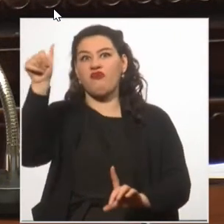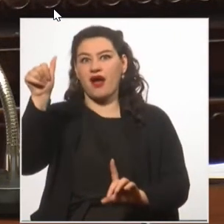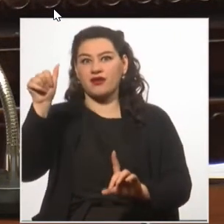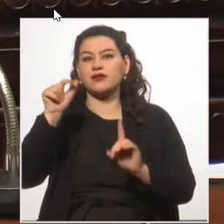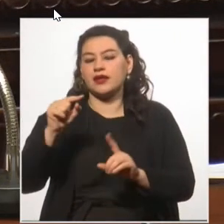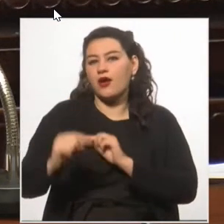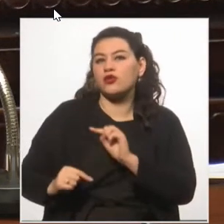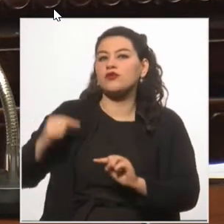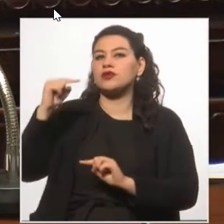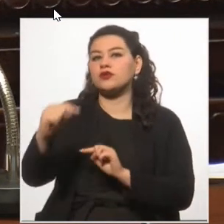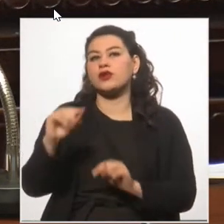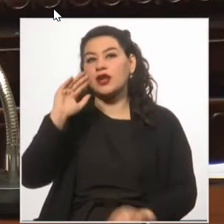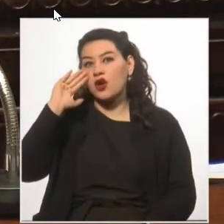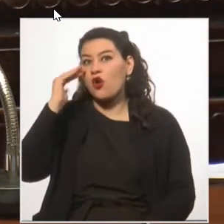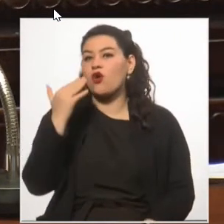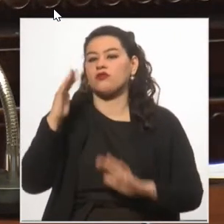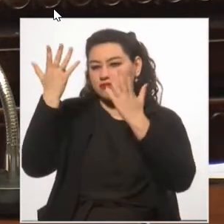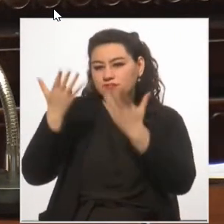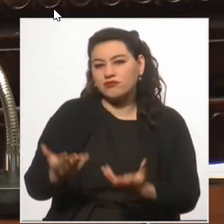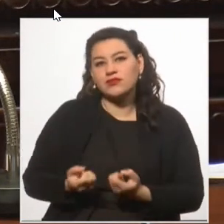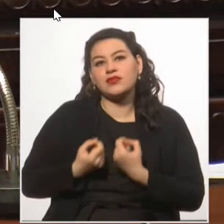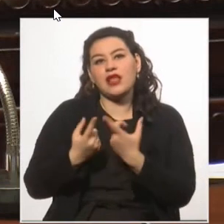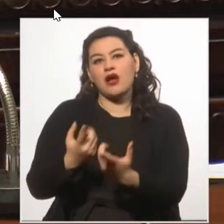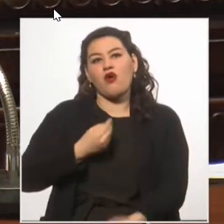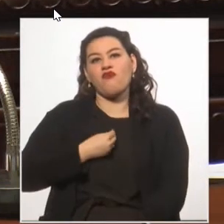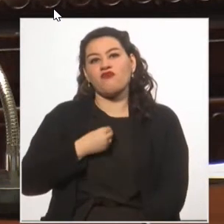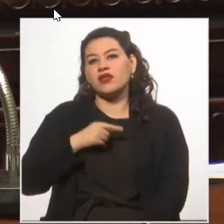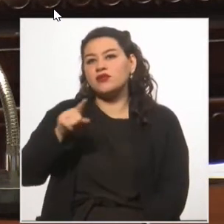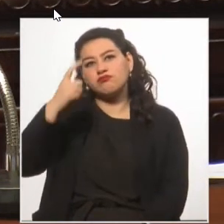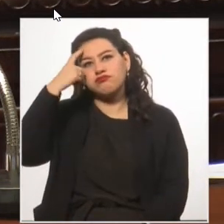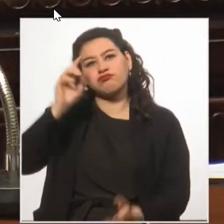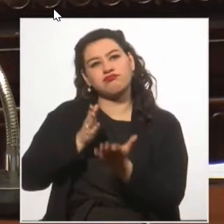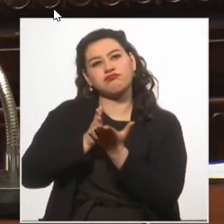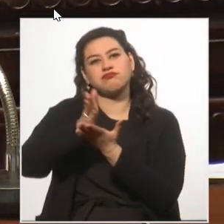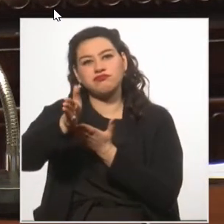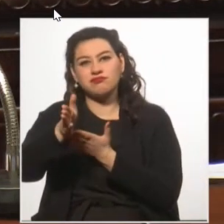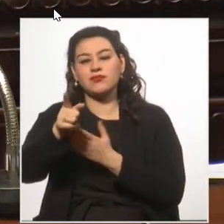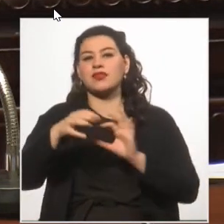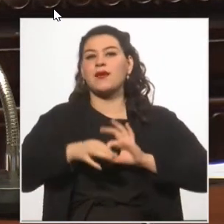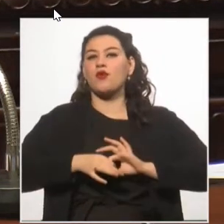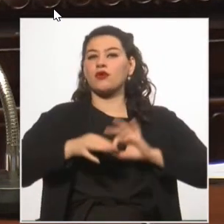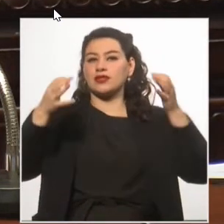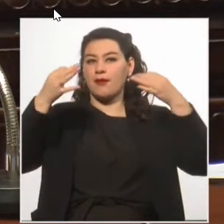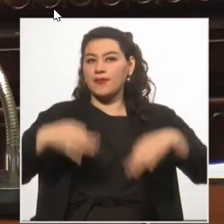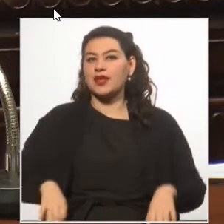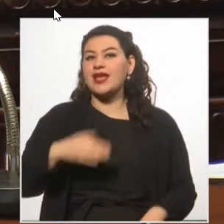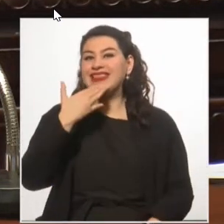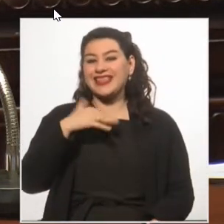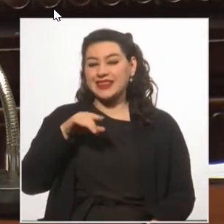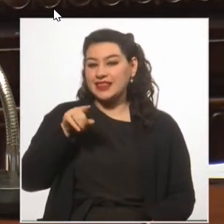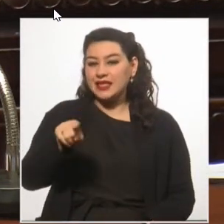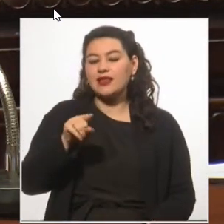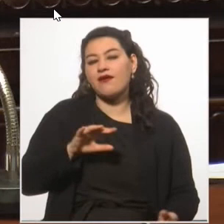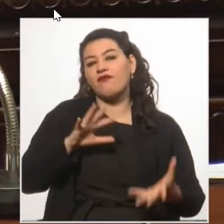continuación reconocerlos y confiarse a su dirección. La democracia bien entendida se convierte así